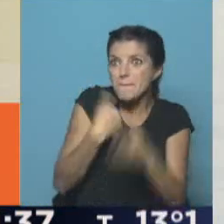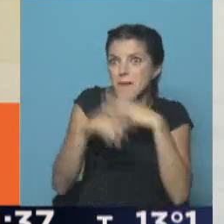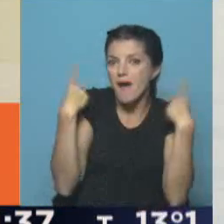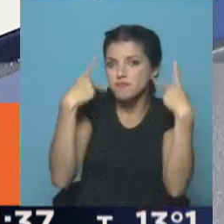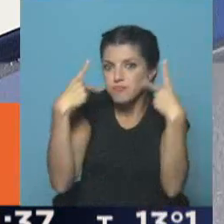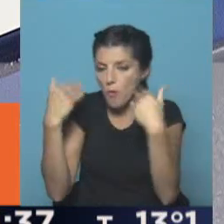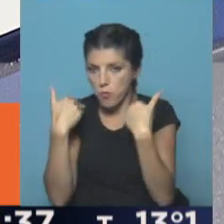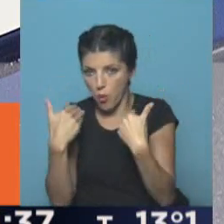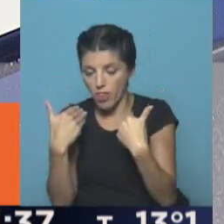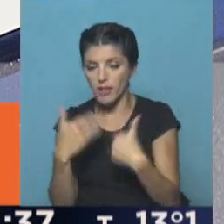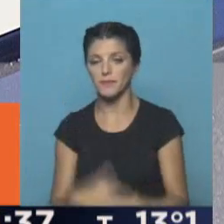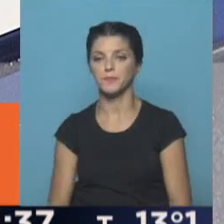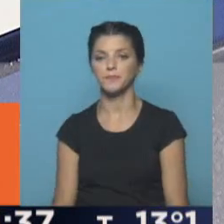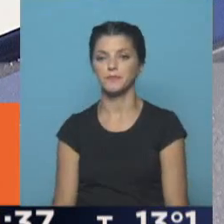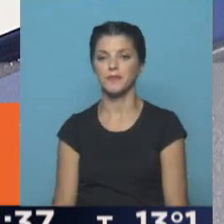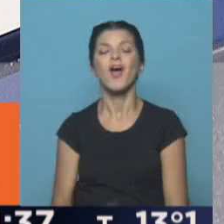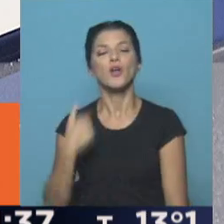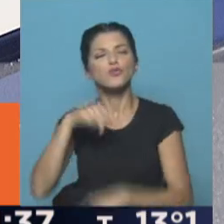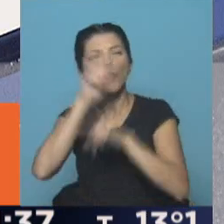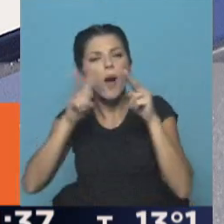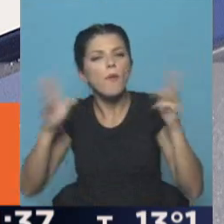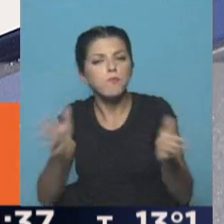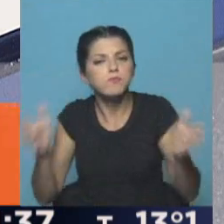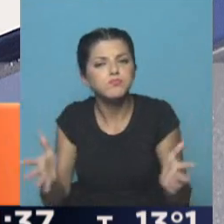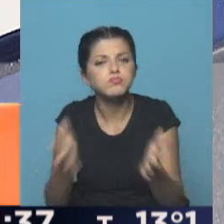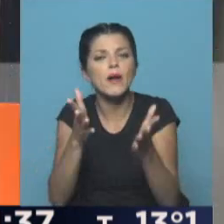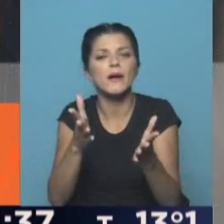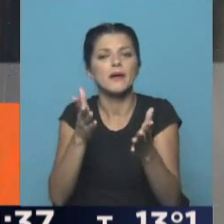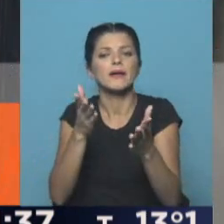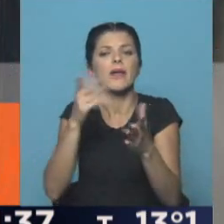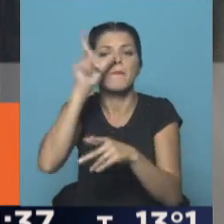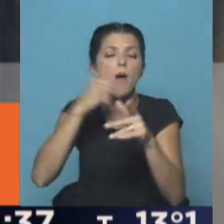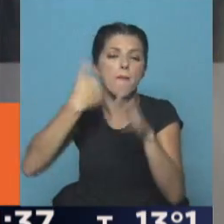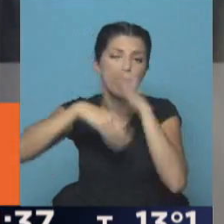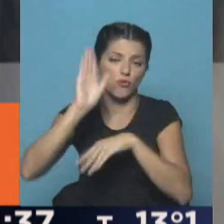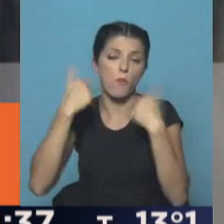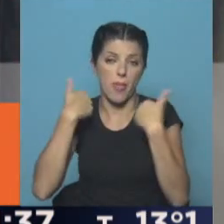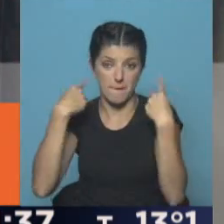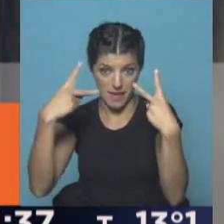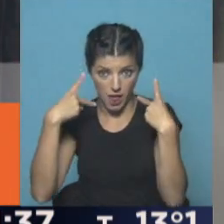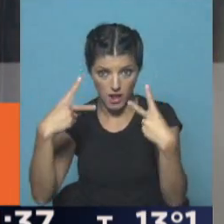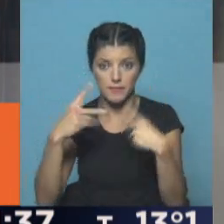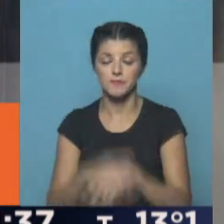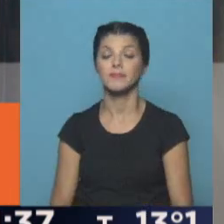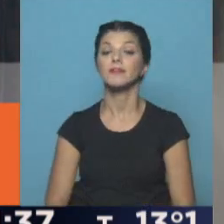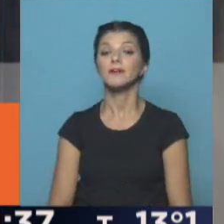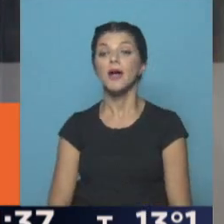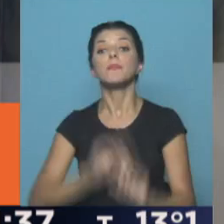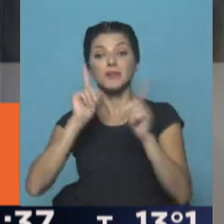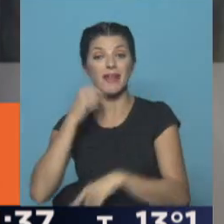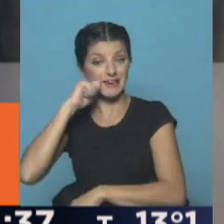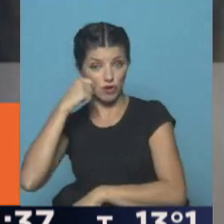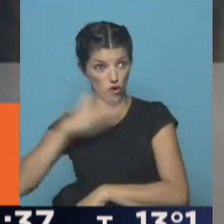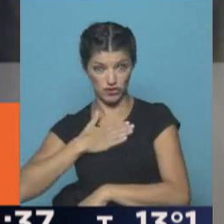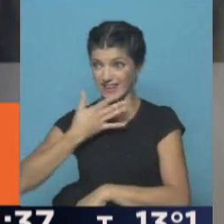usar el servicio del subte. Nosotros promovemos que más y más lo usen, ¿no? Y creo que también lo otro lindo es que no fue una decisión